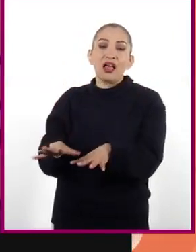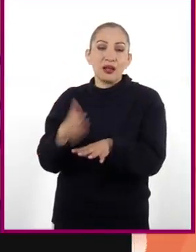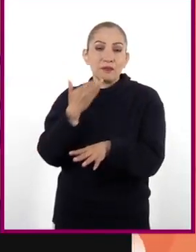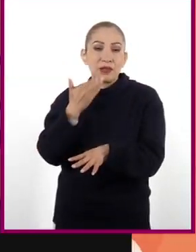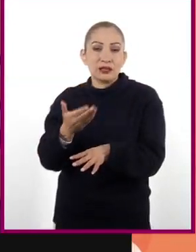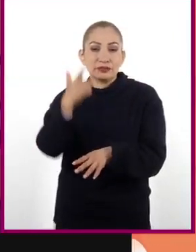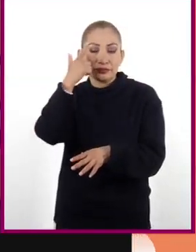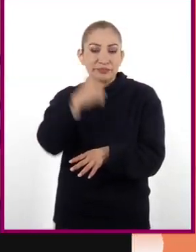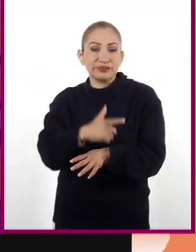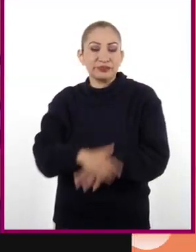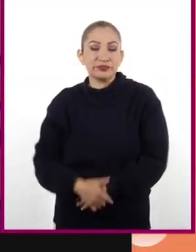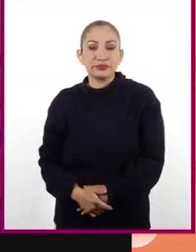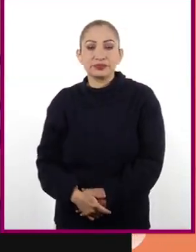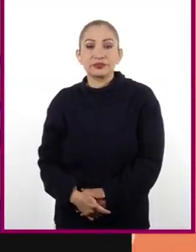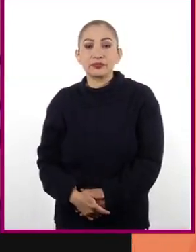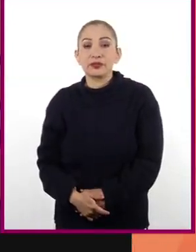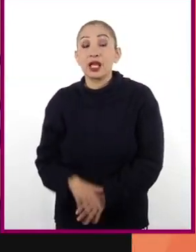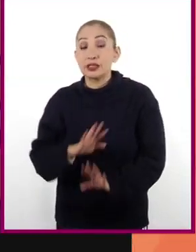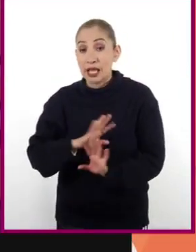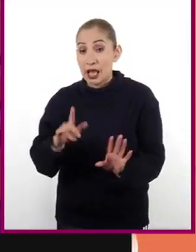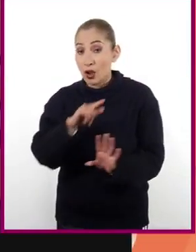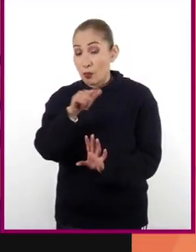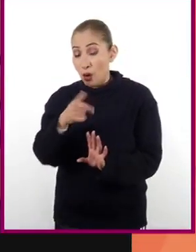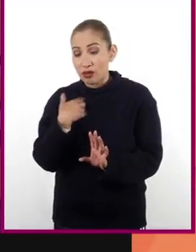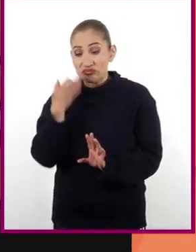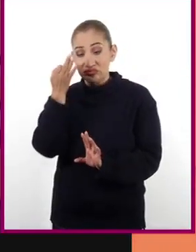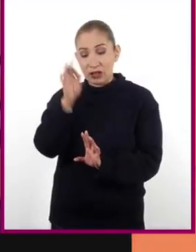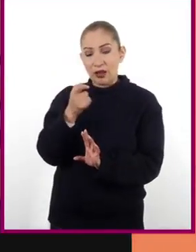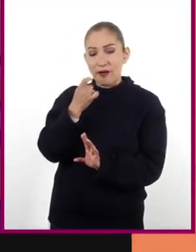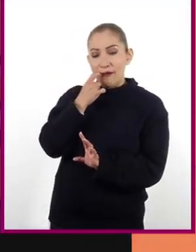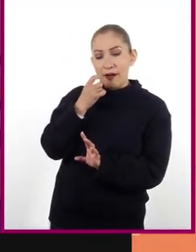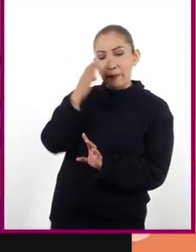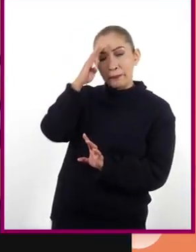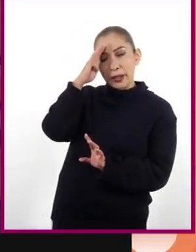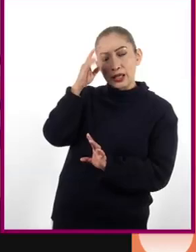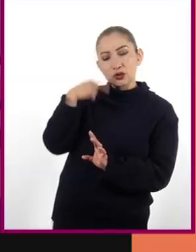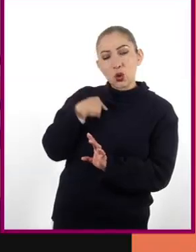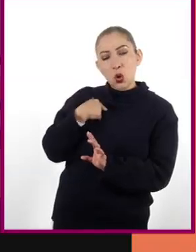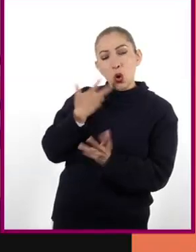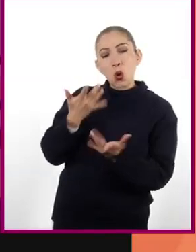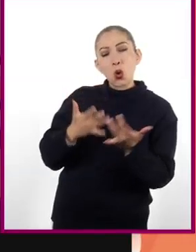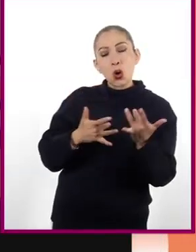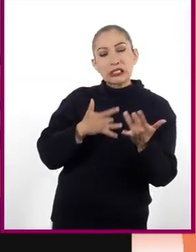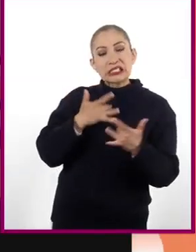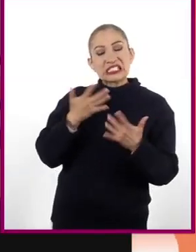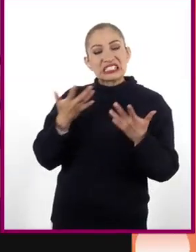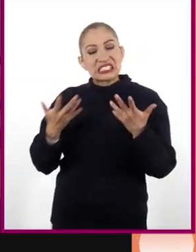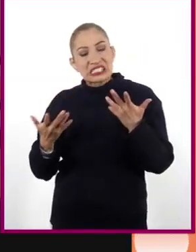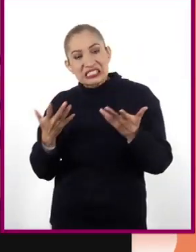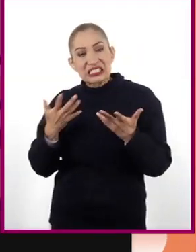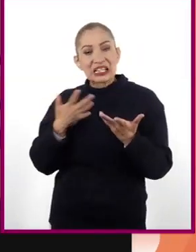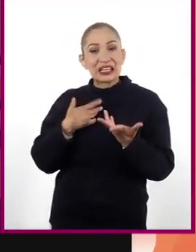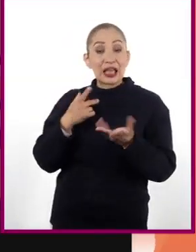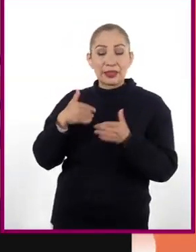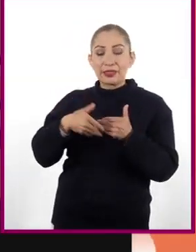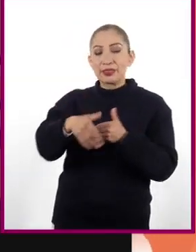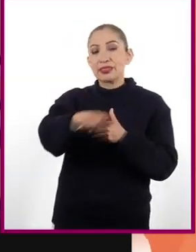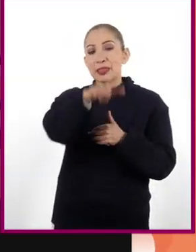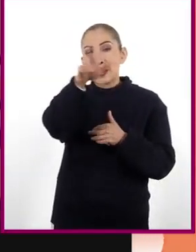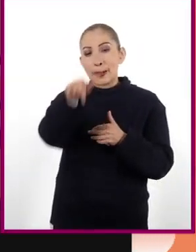en buenas noches. Mas como fuese el traidor tan astuto, pienso que me sintió y, desde en